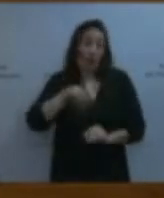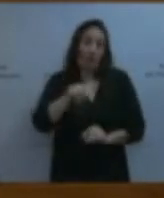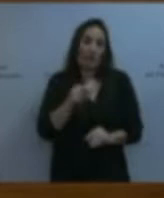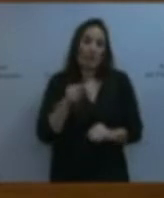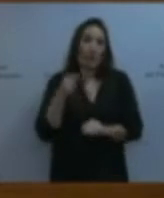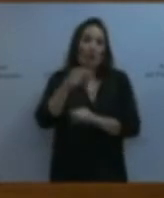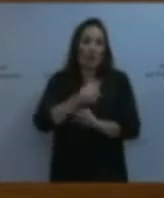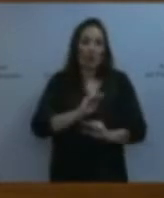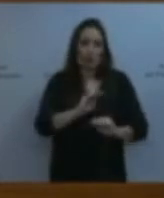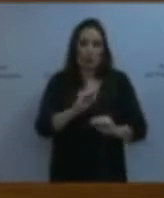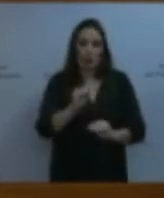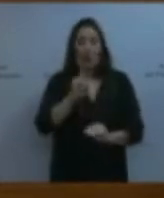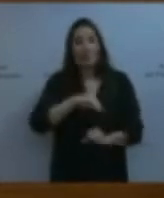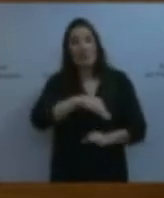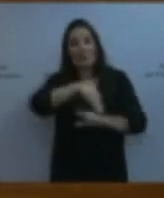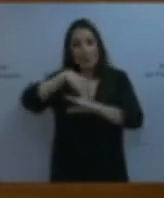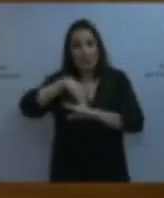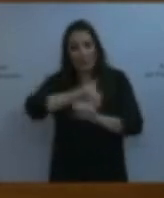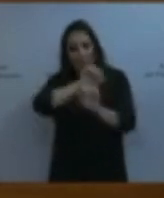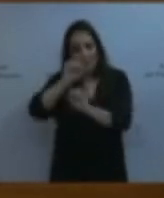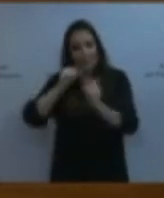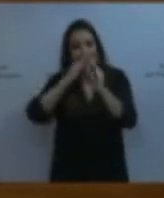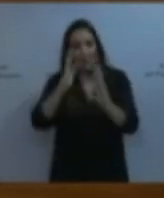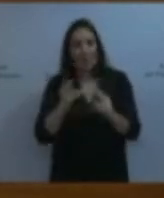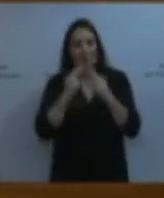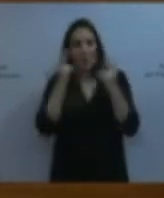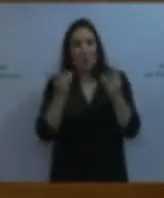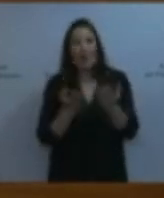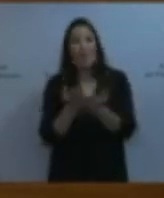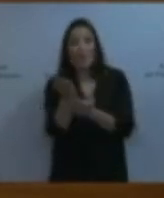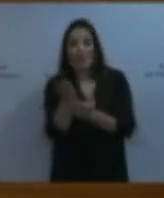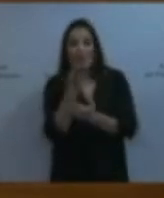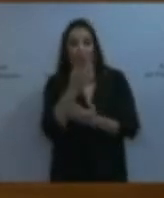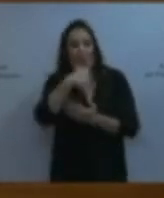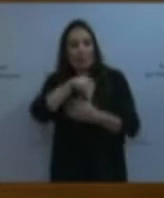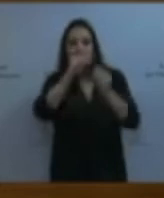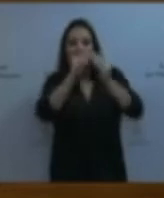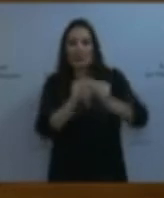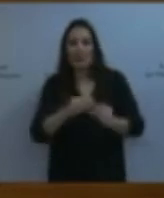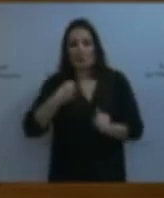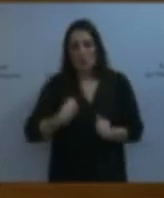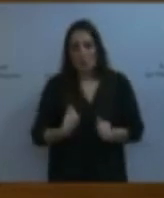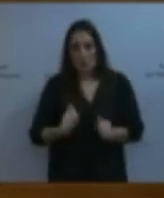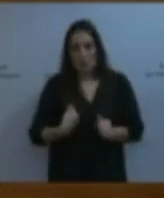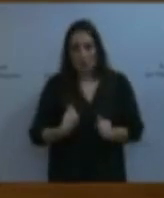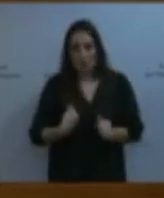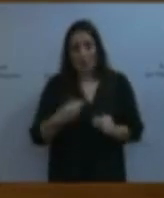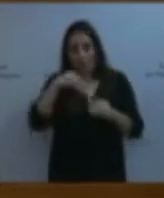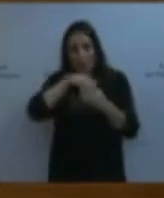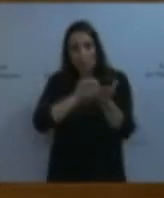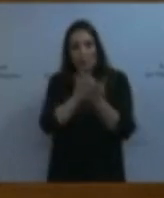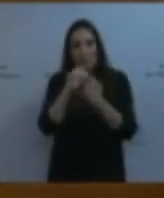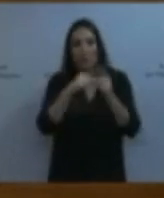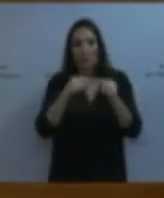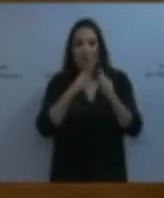La Plataforma en Defensa de la Vivienda Pública les emplaza ahora a hacer lo mismo con el Servicio Asturiano de Vivienda, aprobando